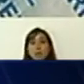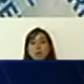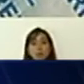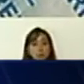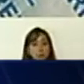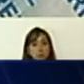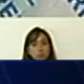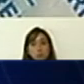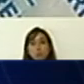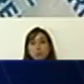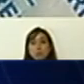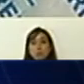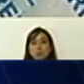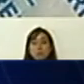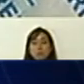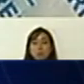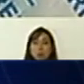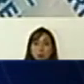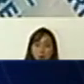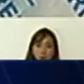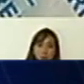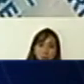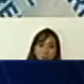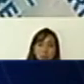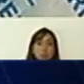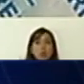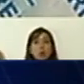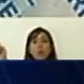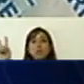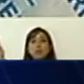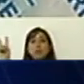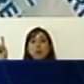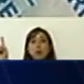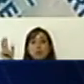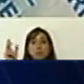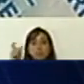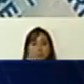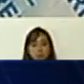caracteriza a todos los venezolanos y venezolanas.